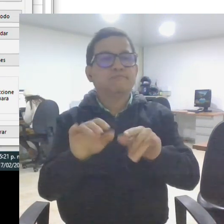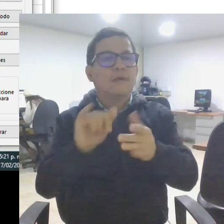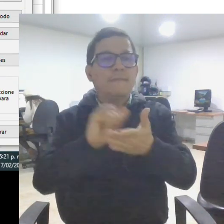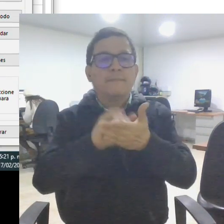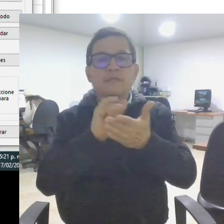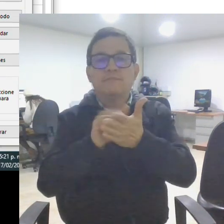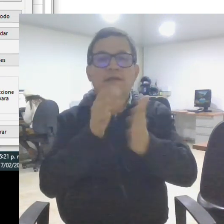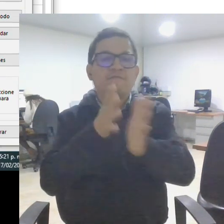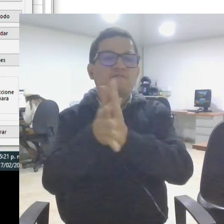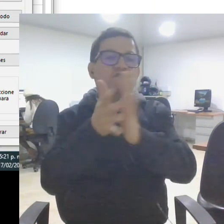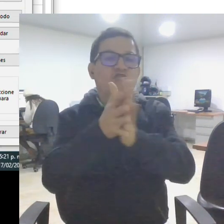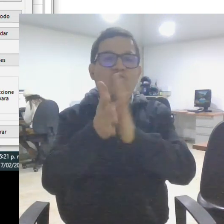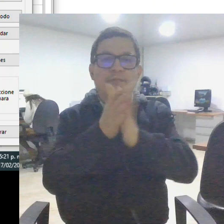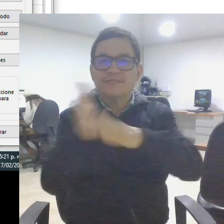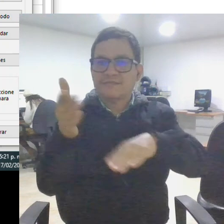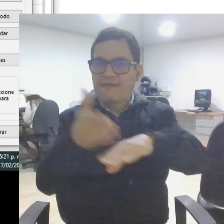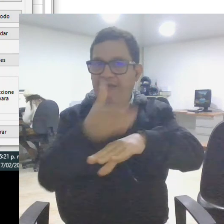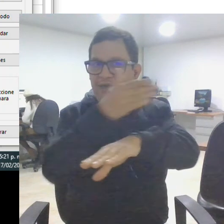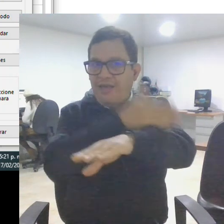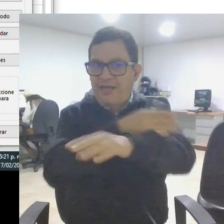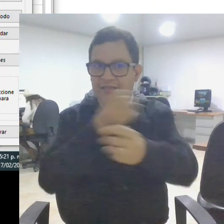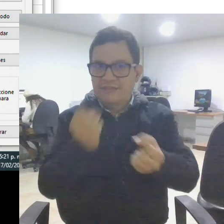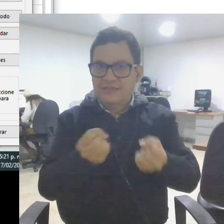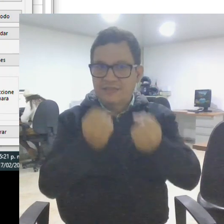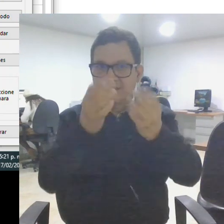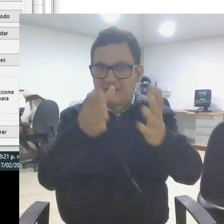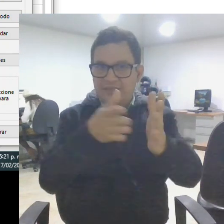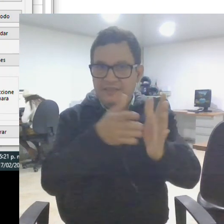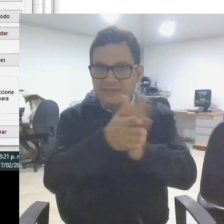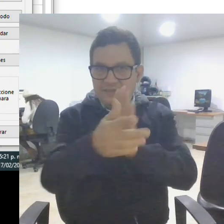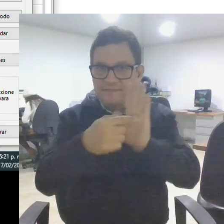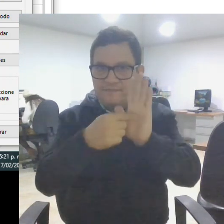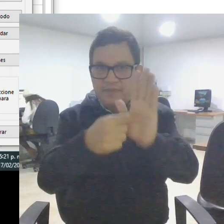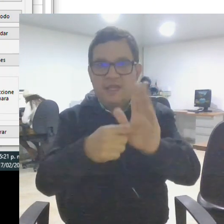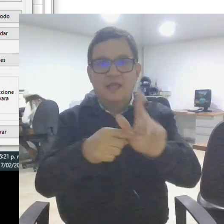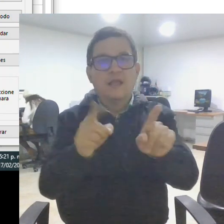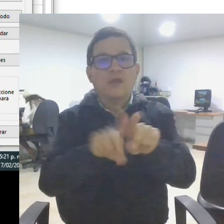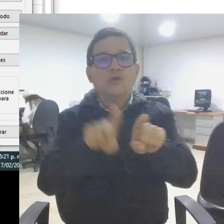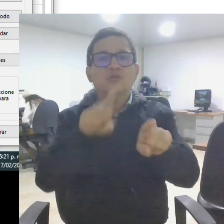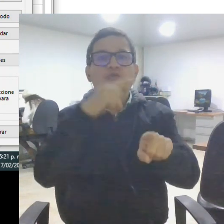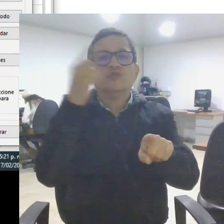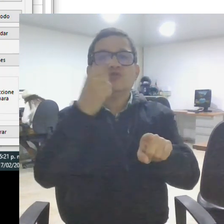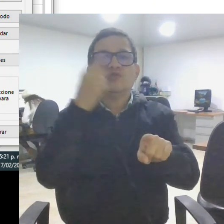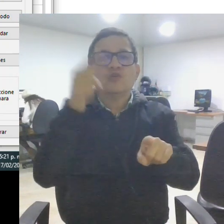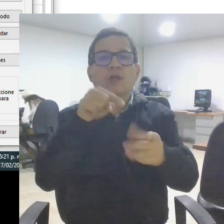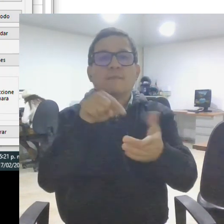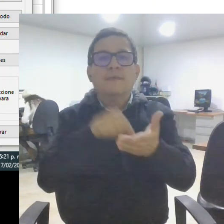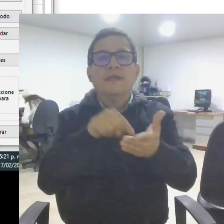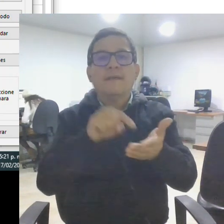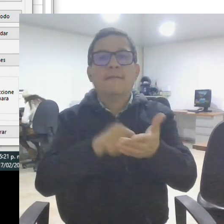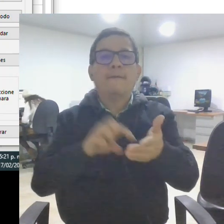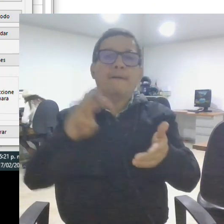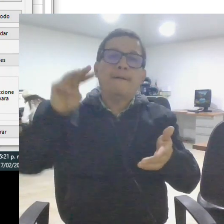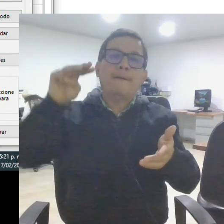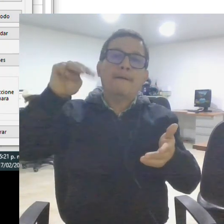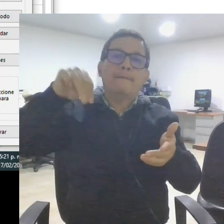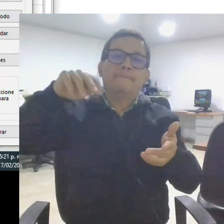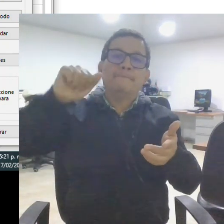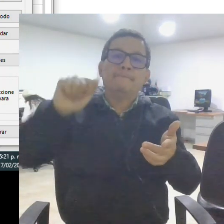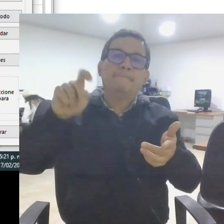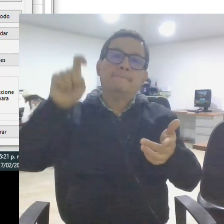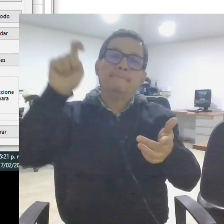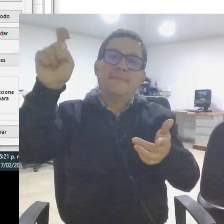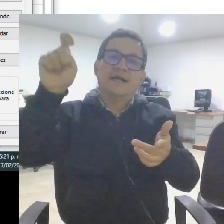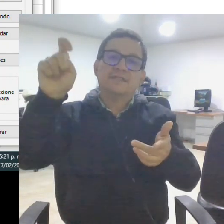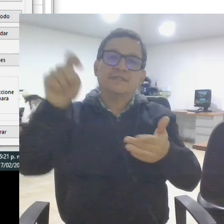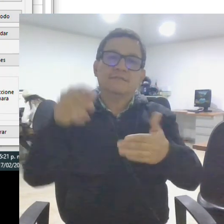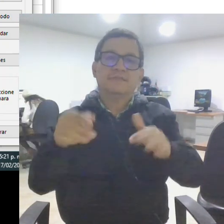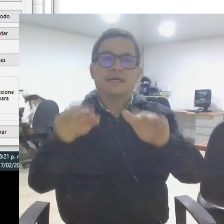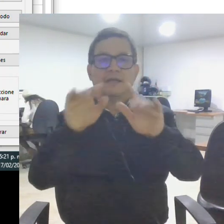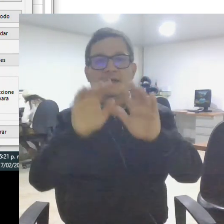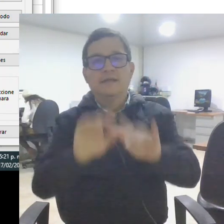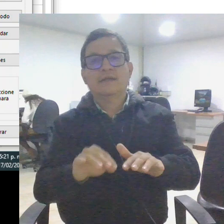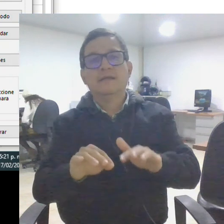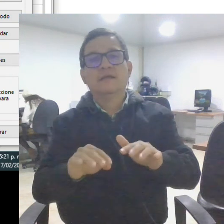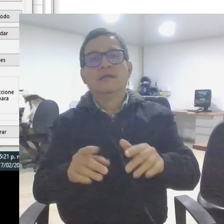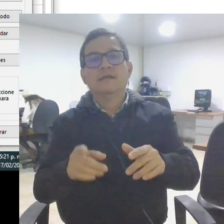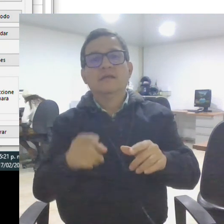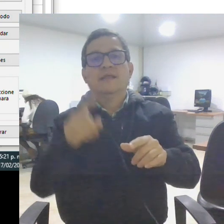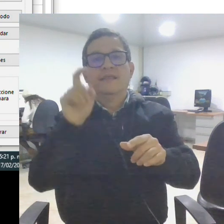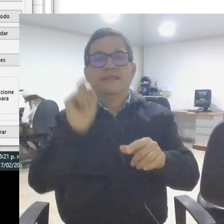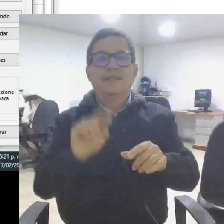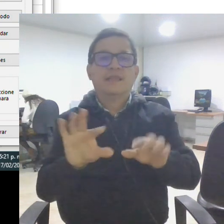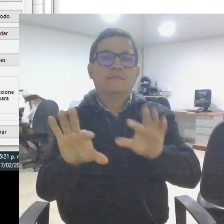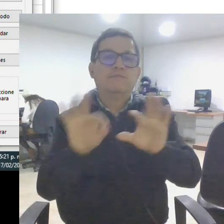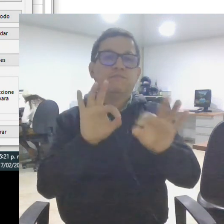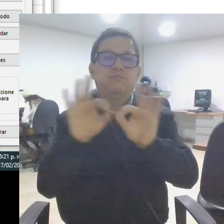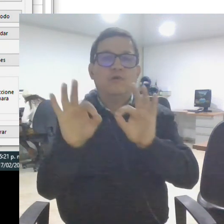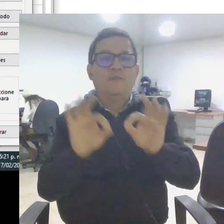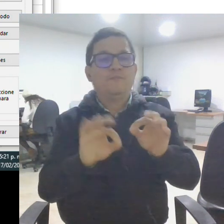que anteriormente les había mencionado, solamente que acá vamos a decir que se va a maximizar. Debo elegir la